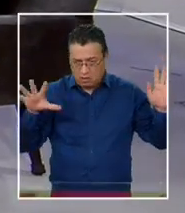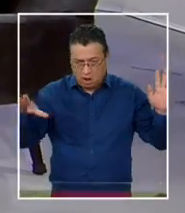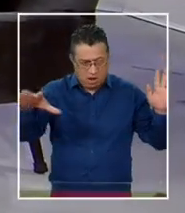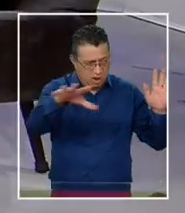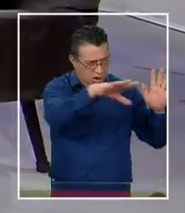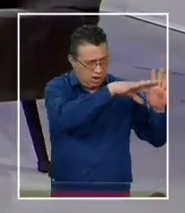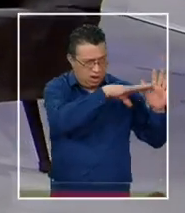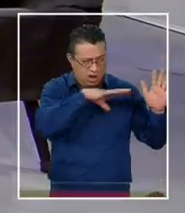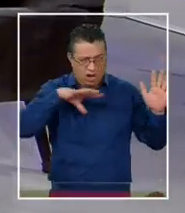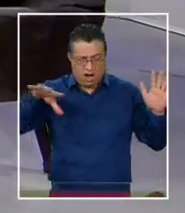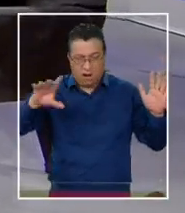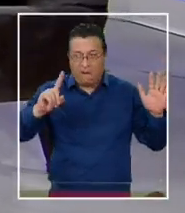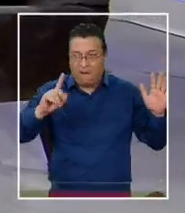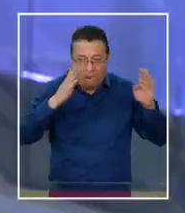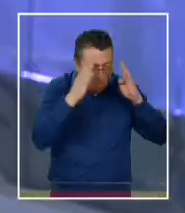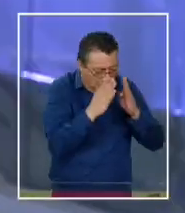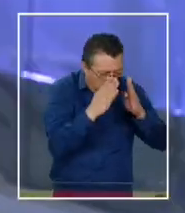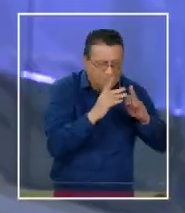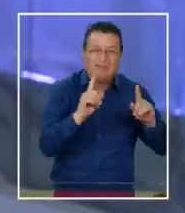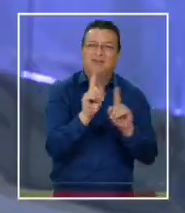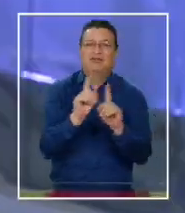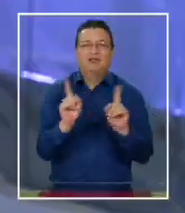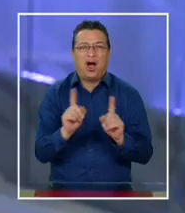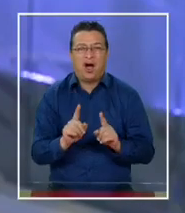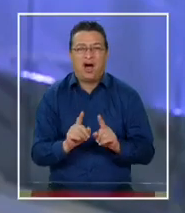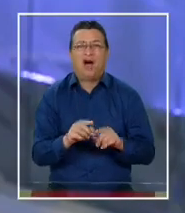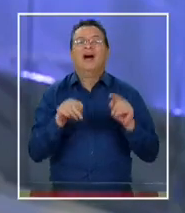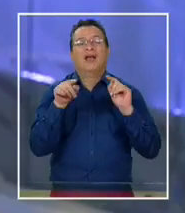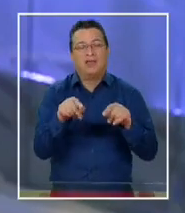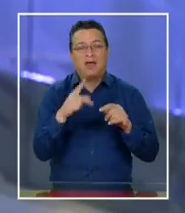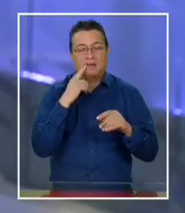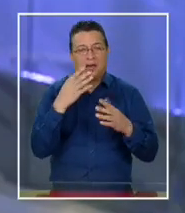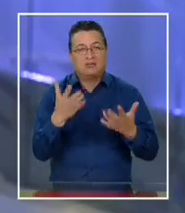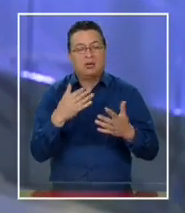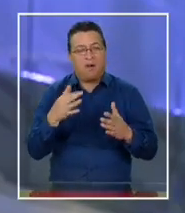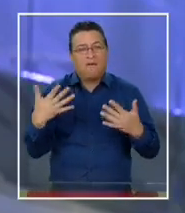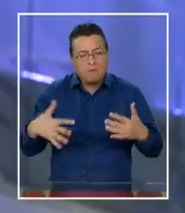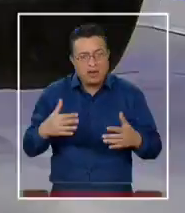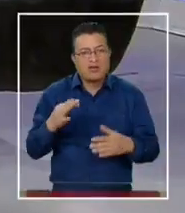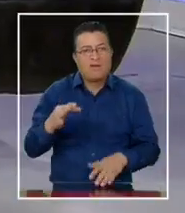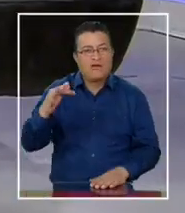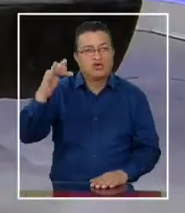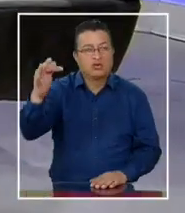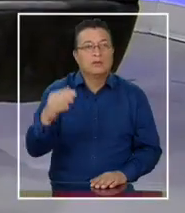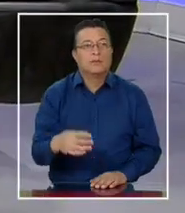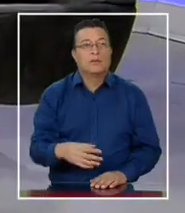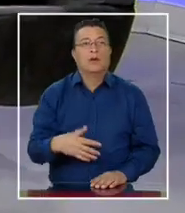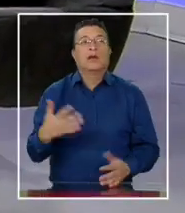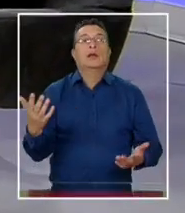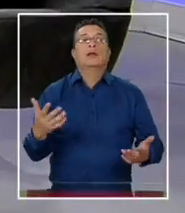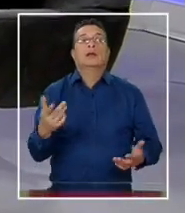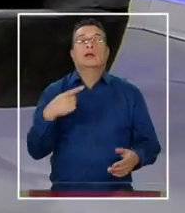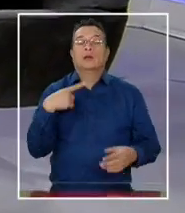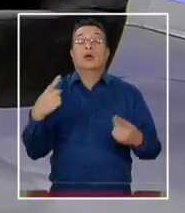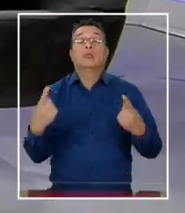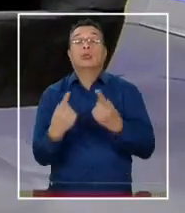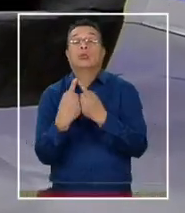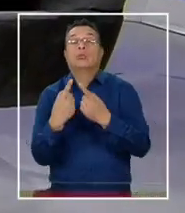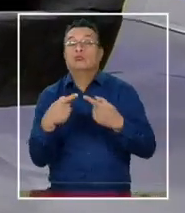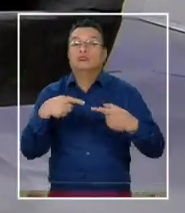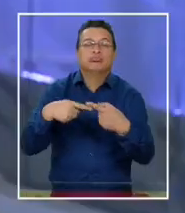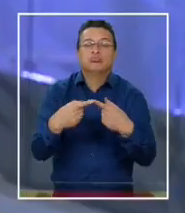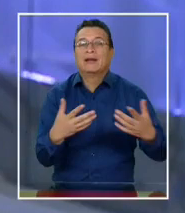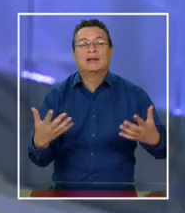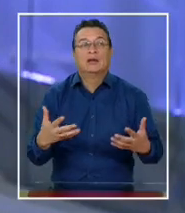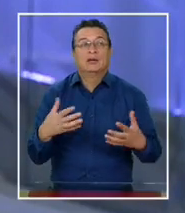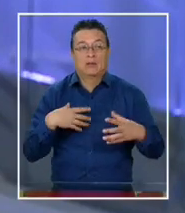dimensiones con todos los elementos que tiene lo que trae de nuevo esta síntesis que es lo potente hacia el futuro el encuentro